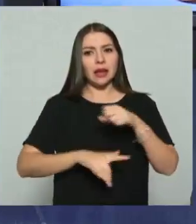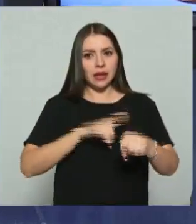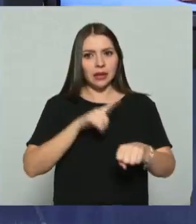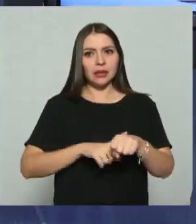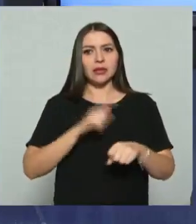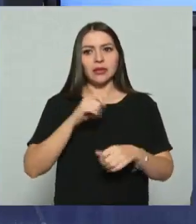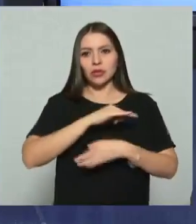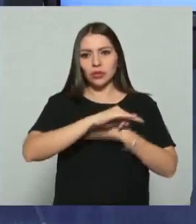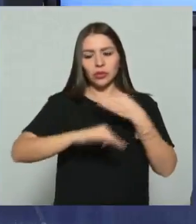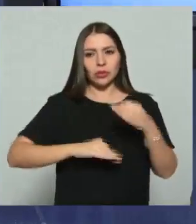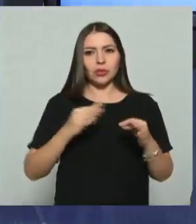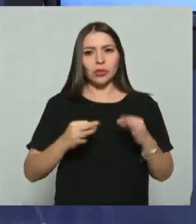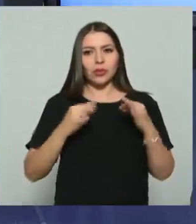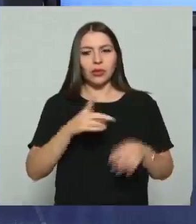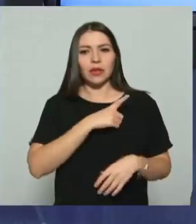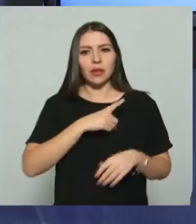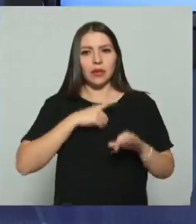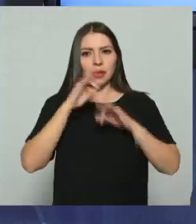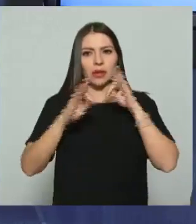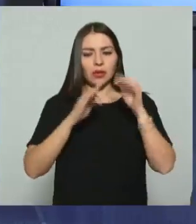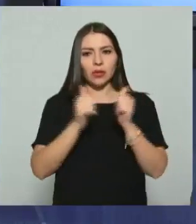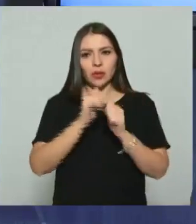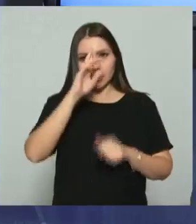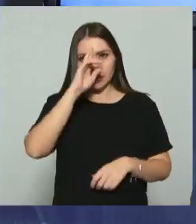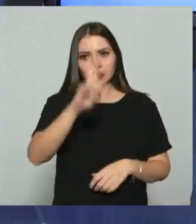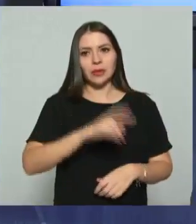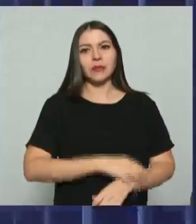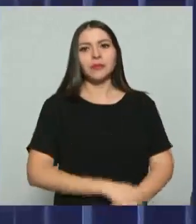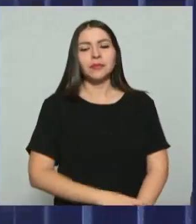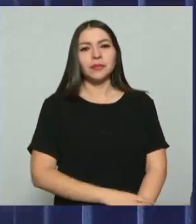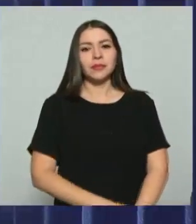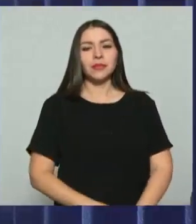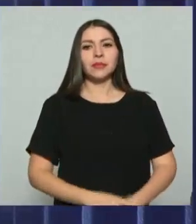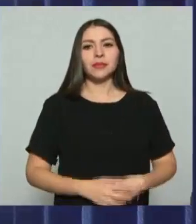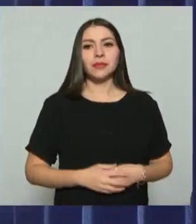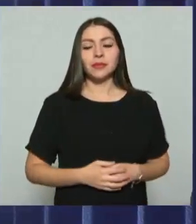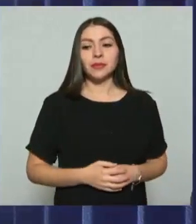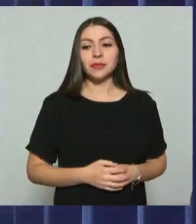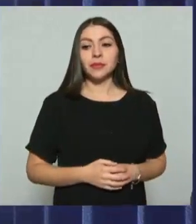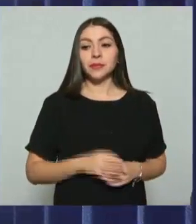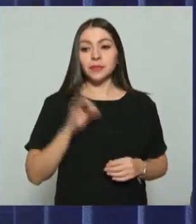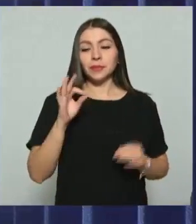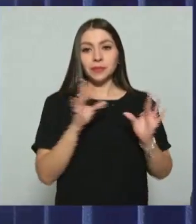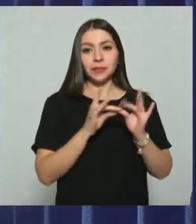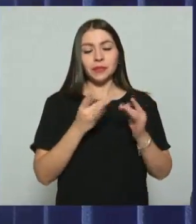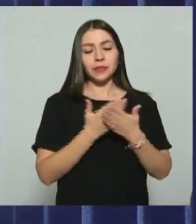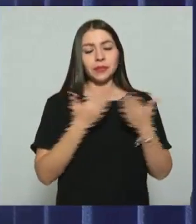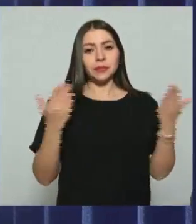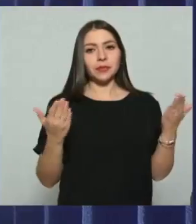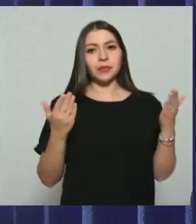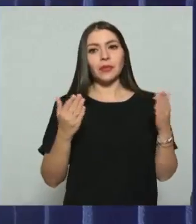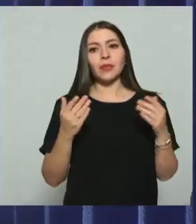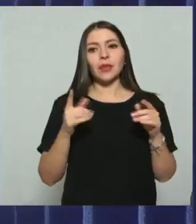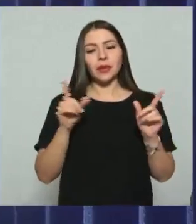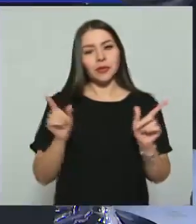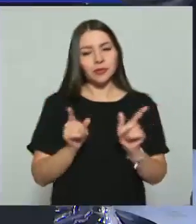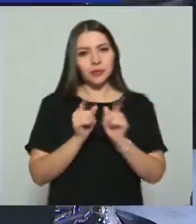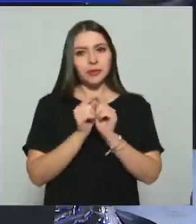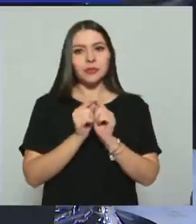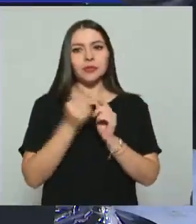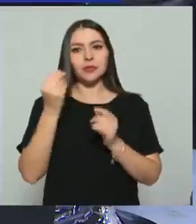todos somos dignos de un trato con respeto. Así es, pues bueno, importante comentario el que haces. Vámonos con esta reflexión. Yo les